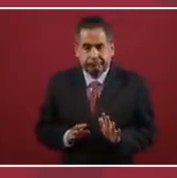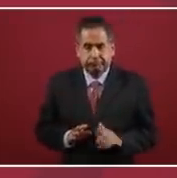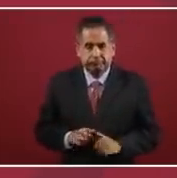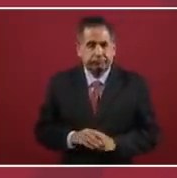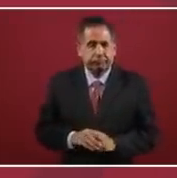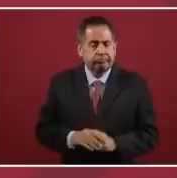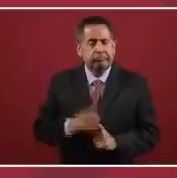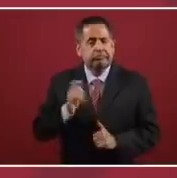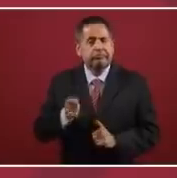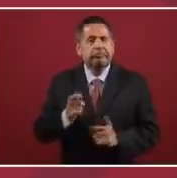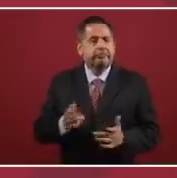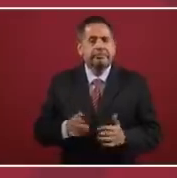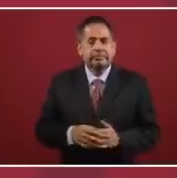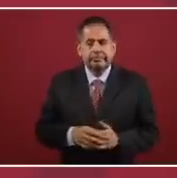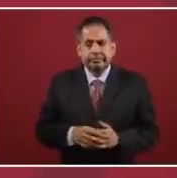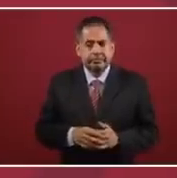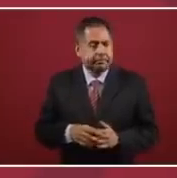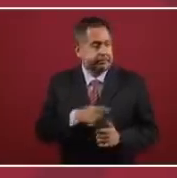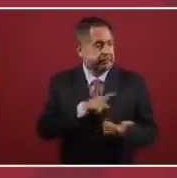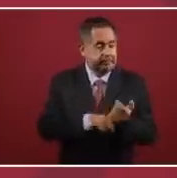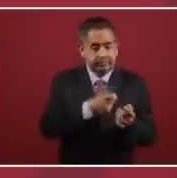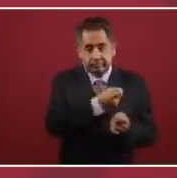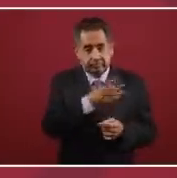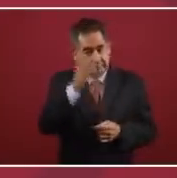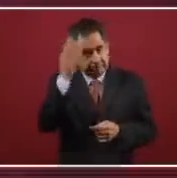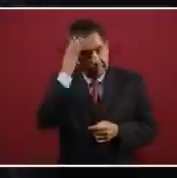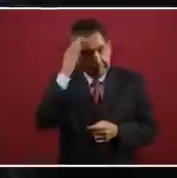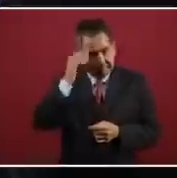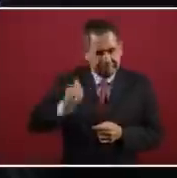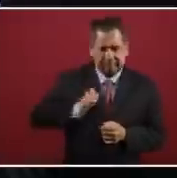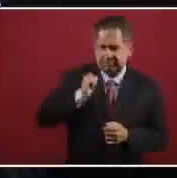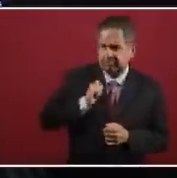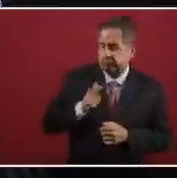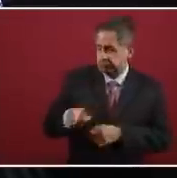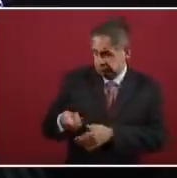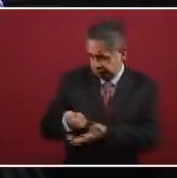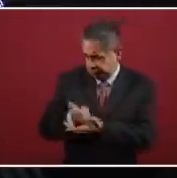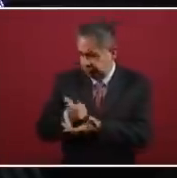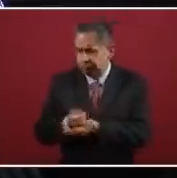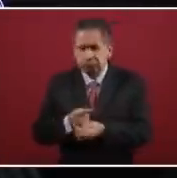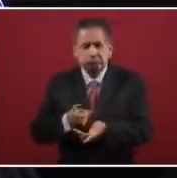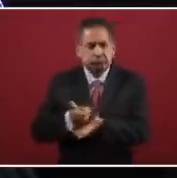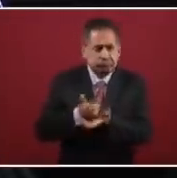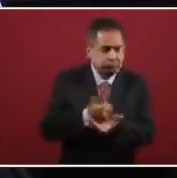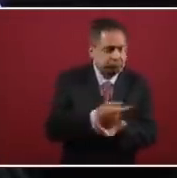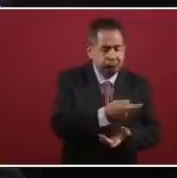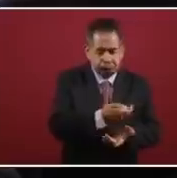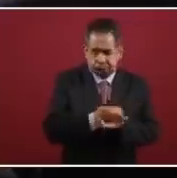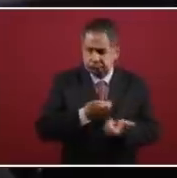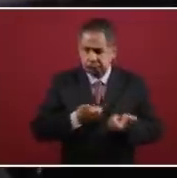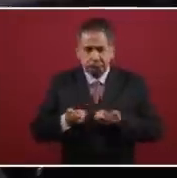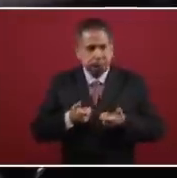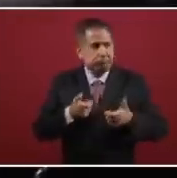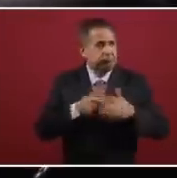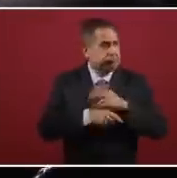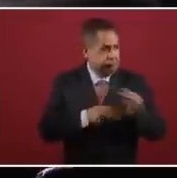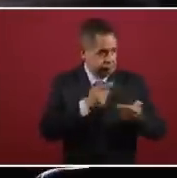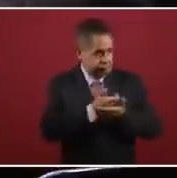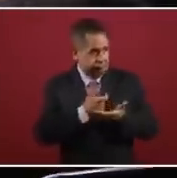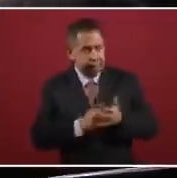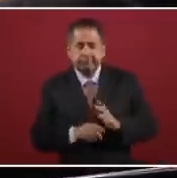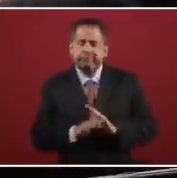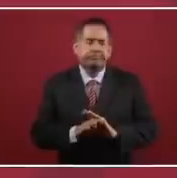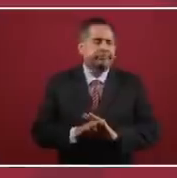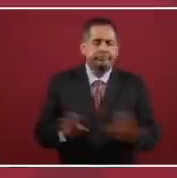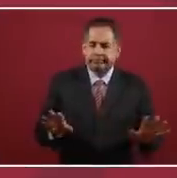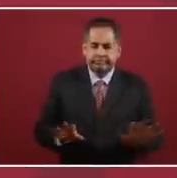de la ocasión para extorsionar a las empresas.